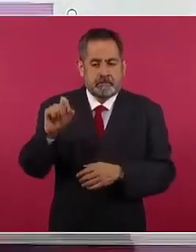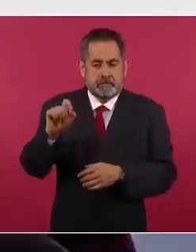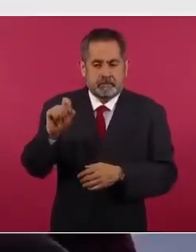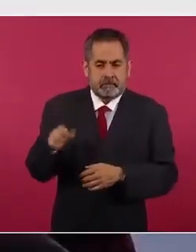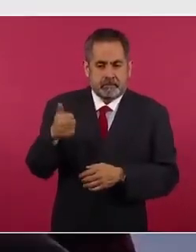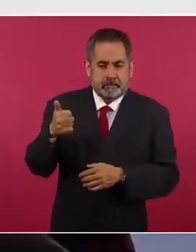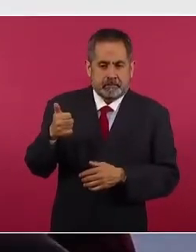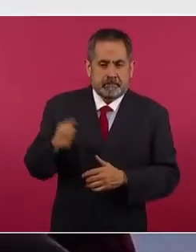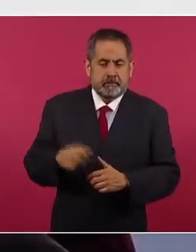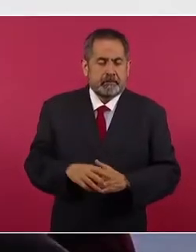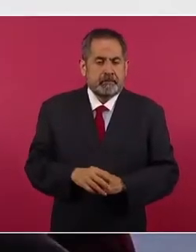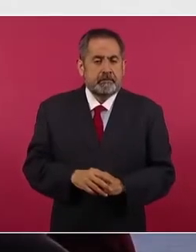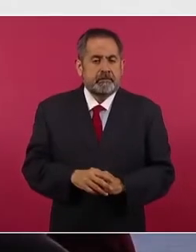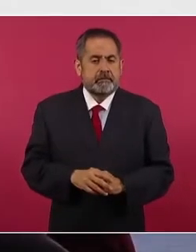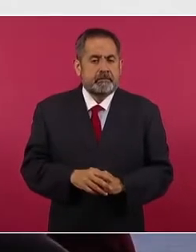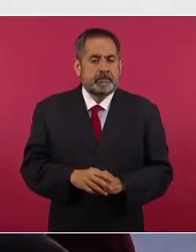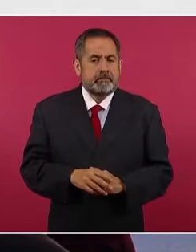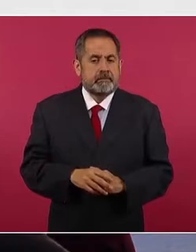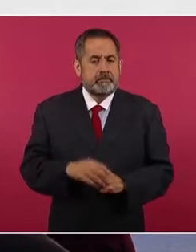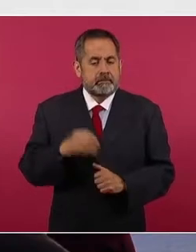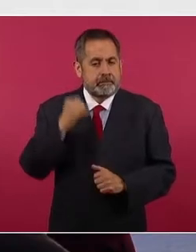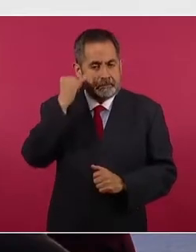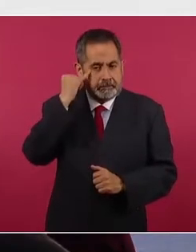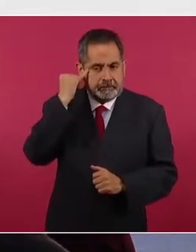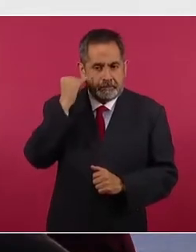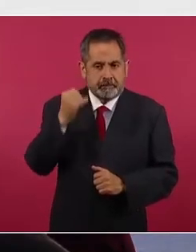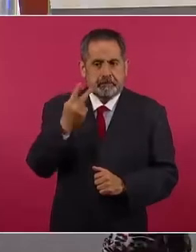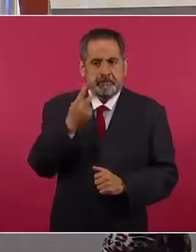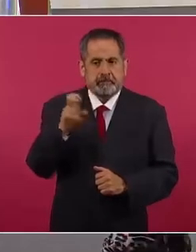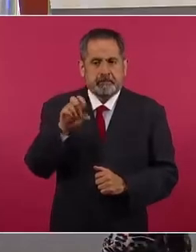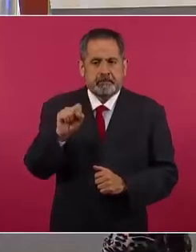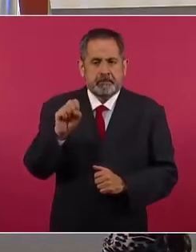126. Y Japón,